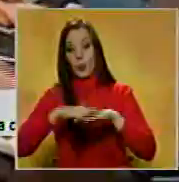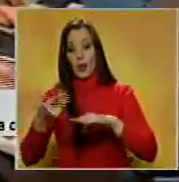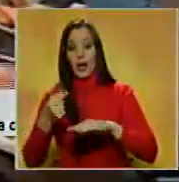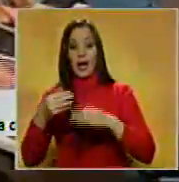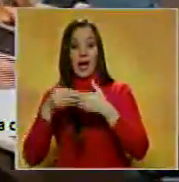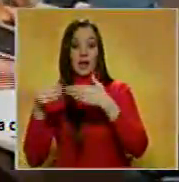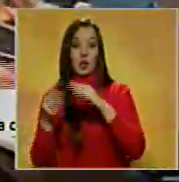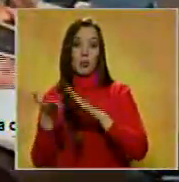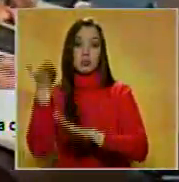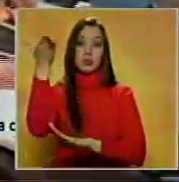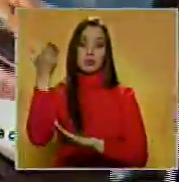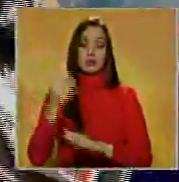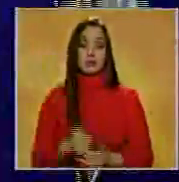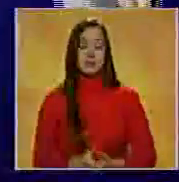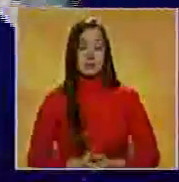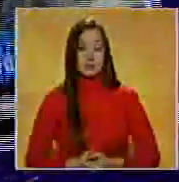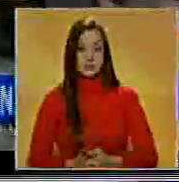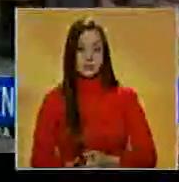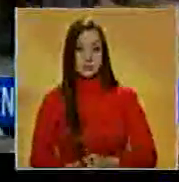con el dólar.